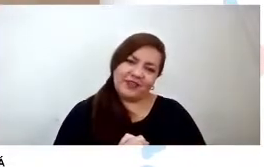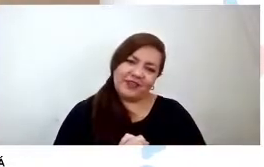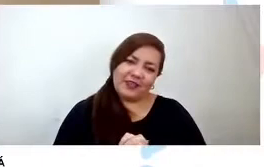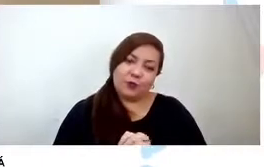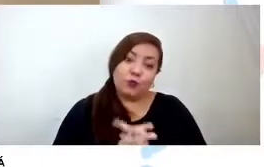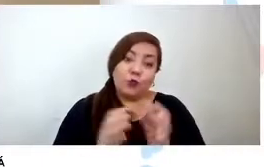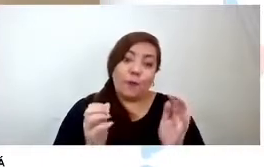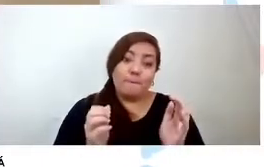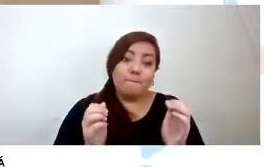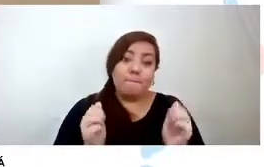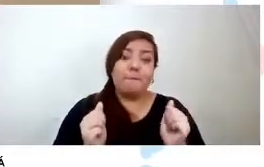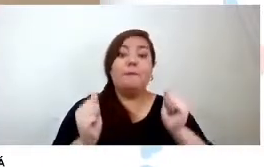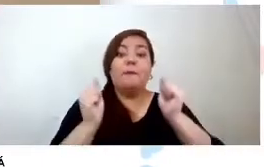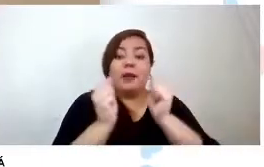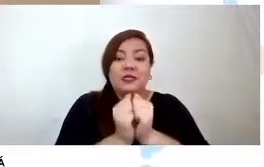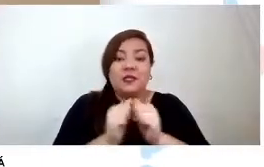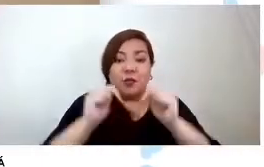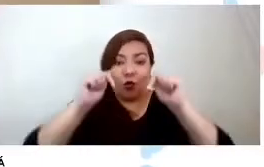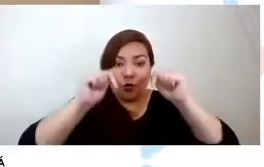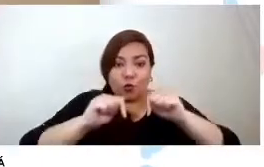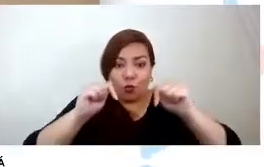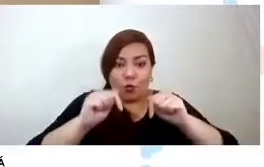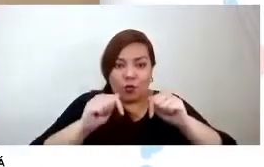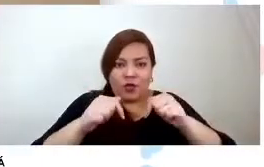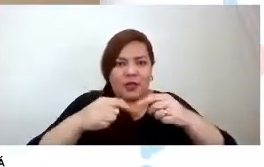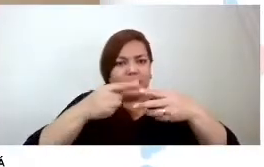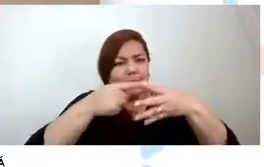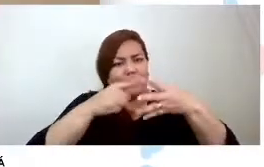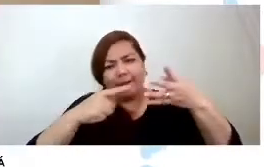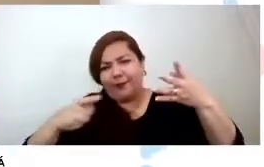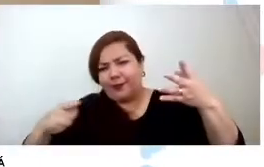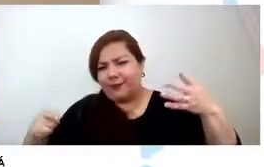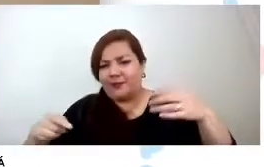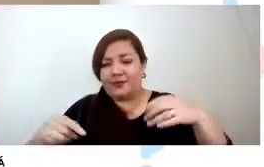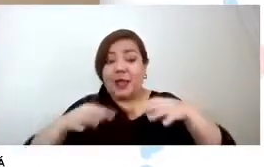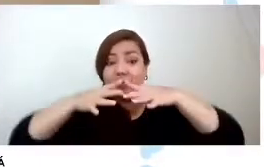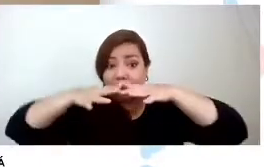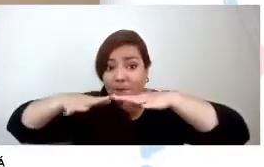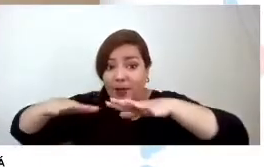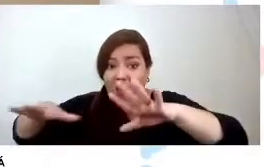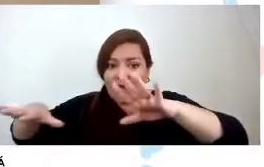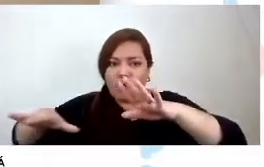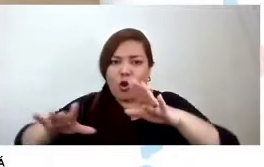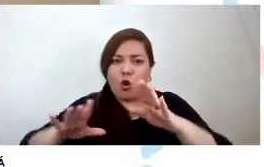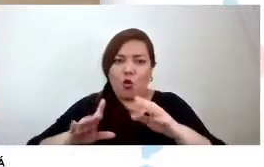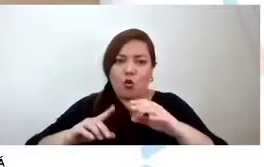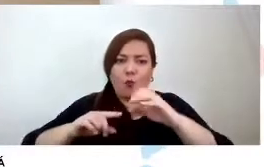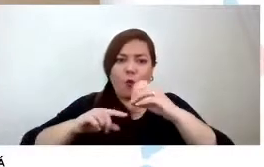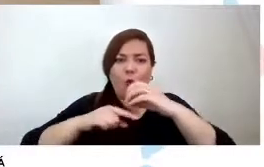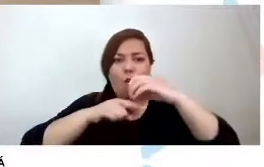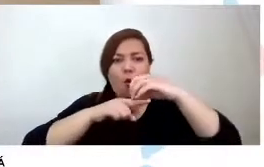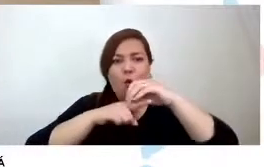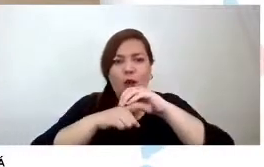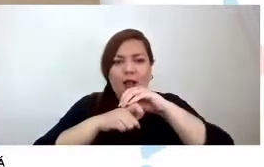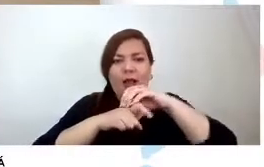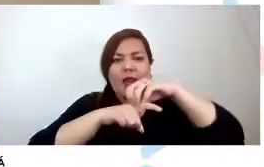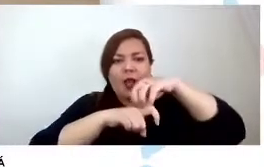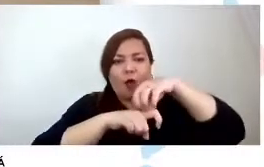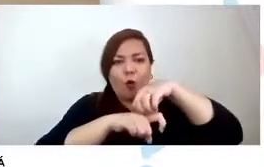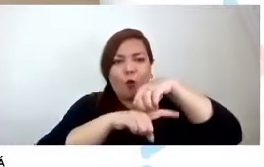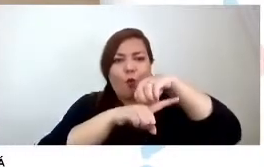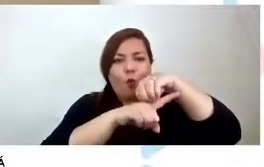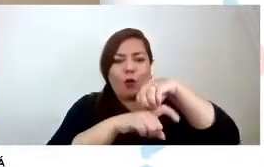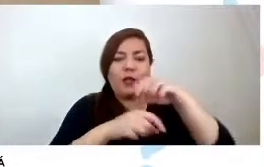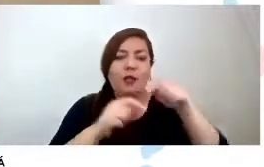parte de lo que hoy en día nosotros vamos a ver en la biodiversidad marina, como caracoles, estrellas,